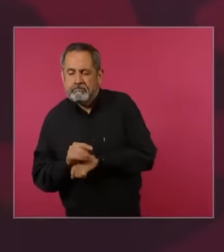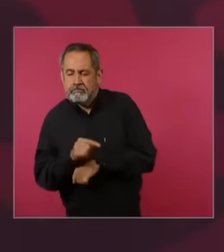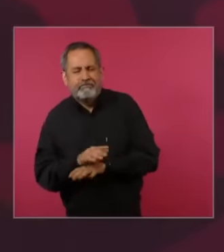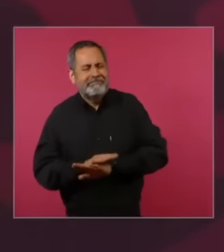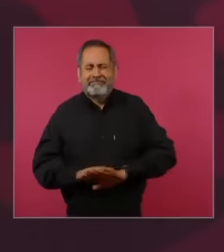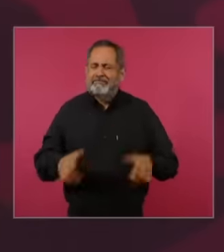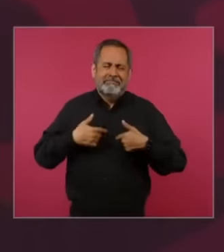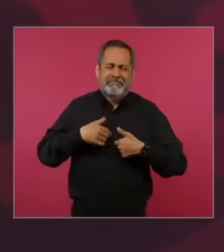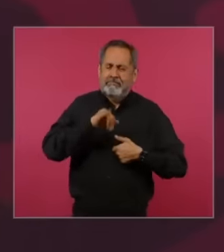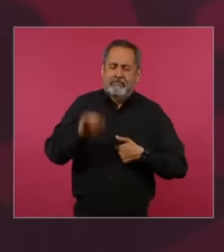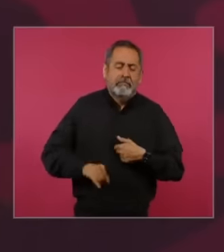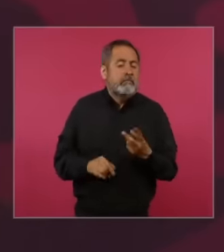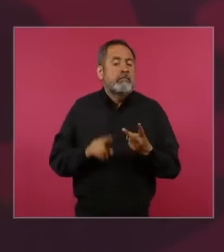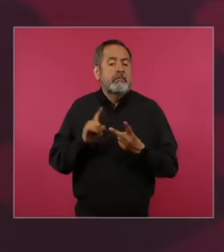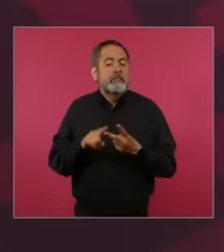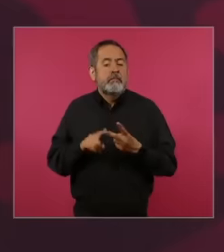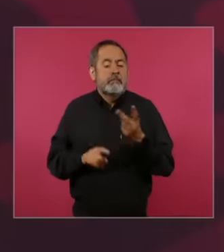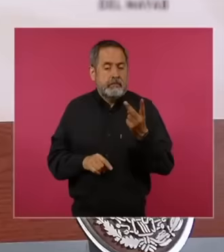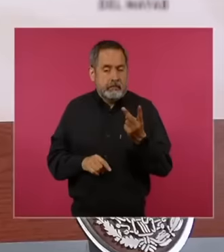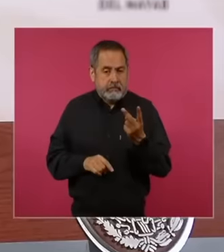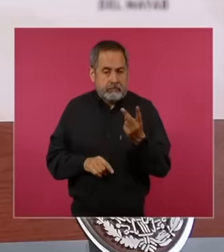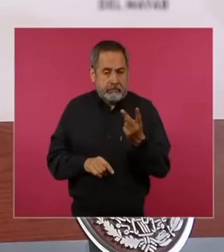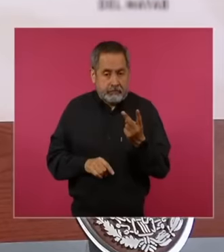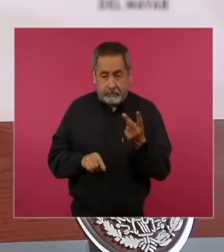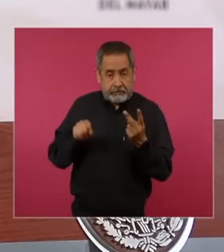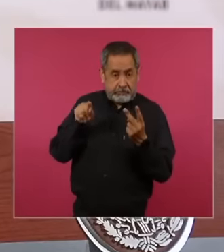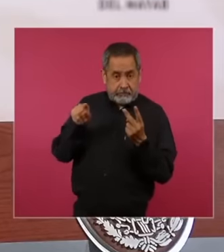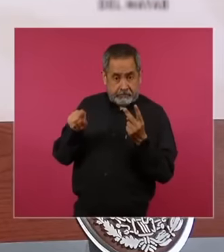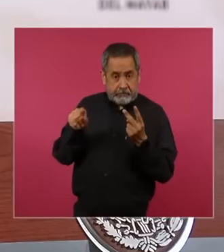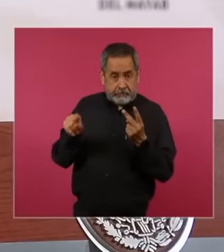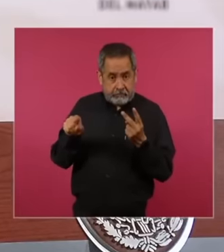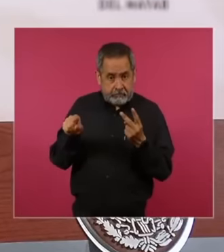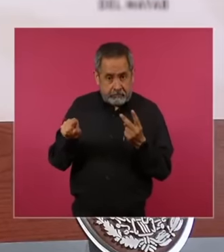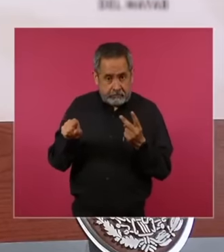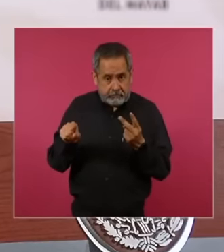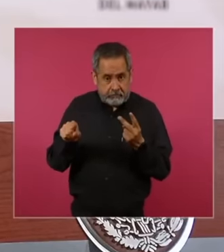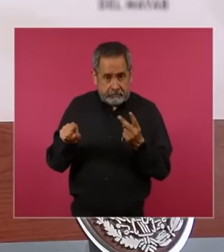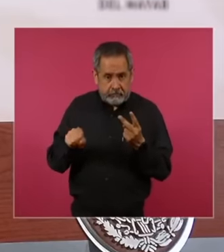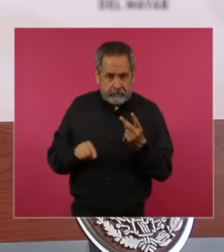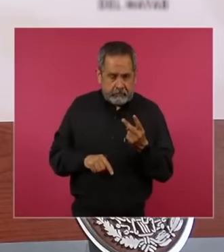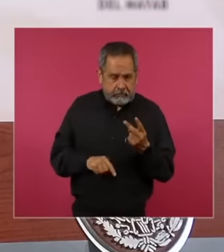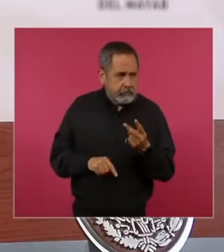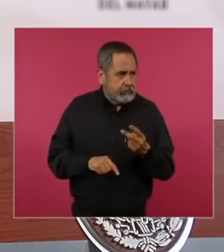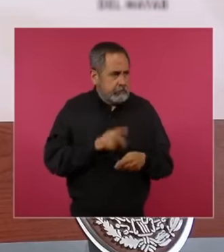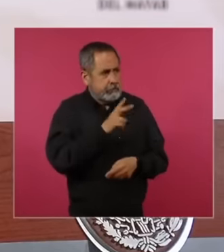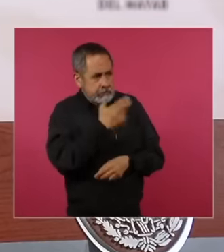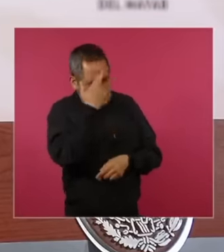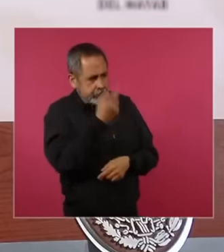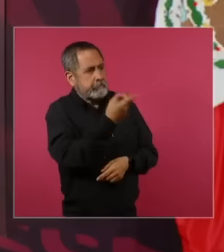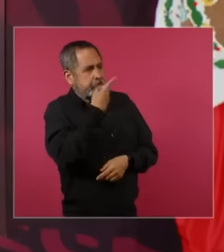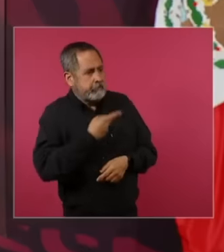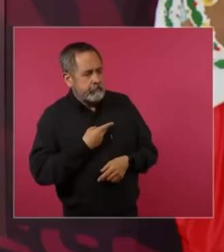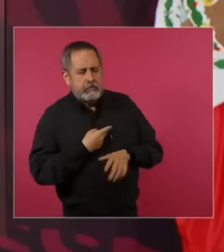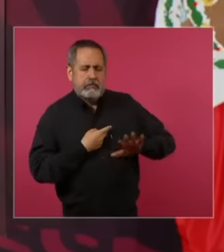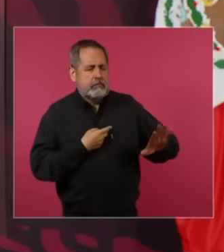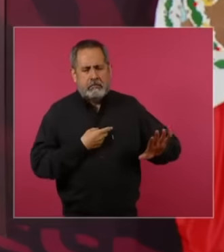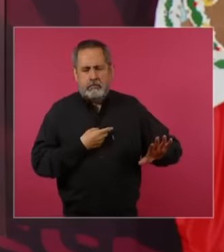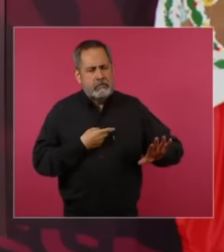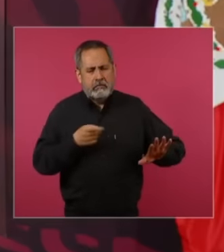Y dos, porque ella no lo permitiría.